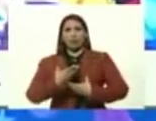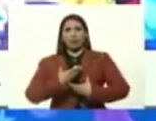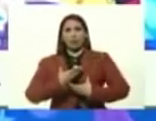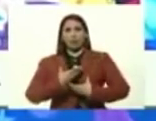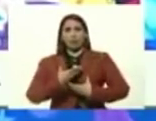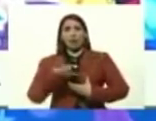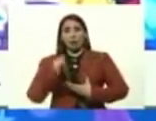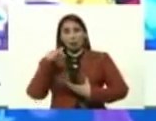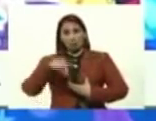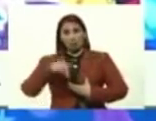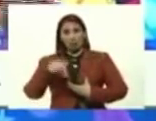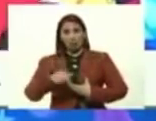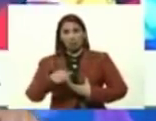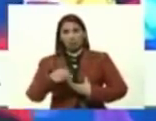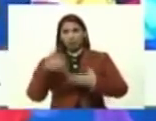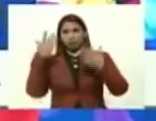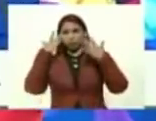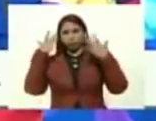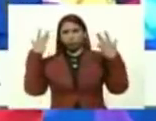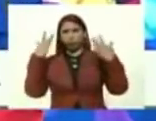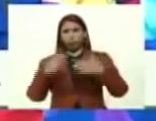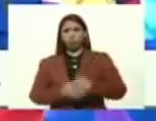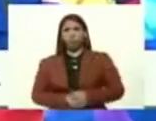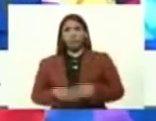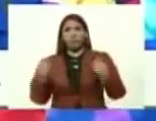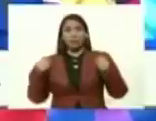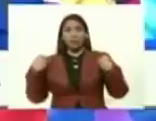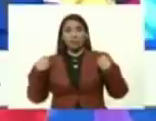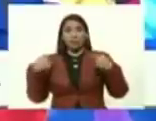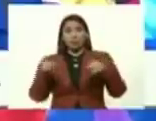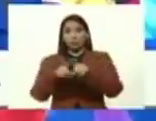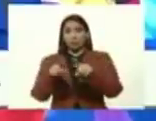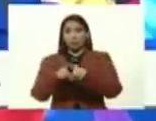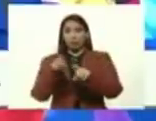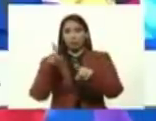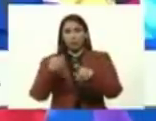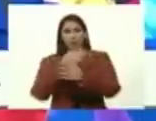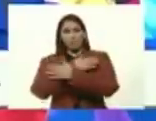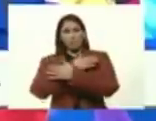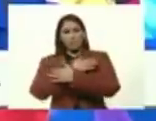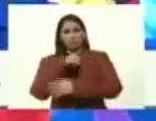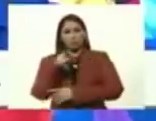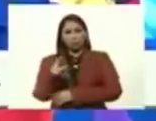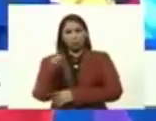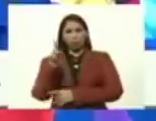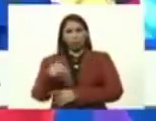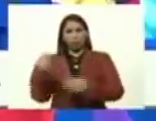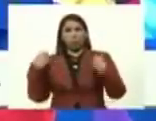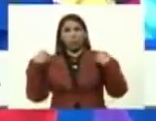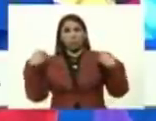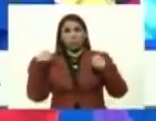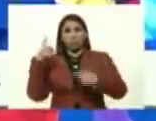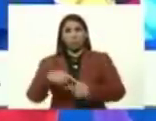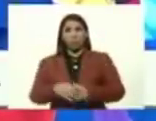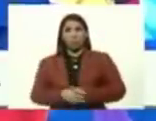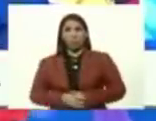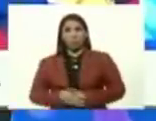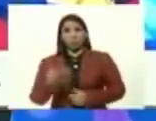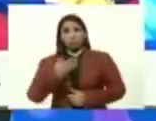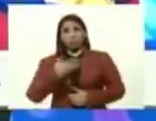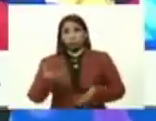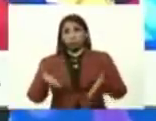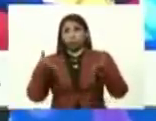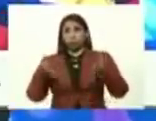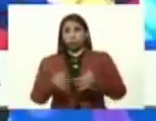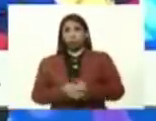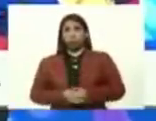un tremendo entrenador, como tu entrenador. Le das un abrazo de mi parte a tu entrenador. Sí, seguro. Medallista también, es